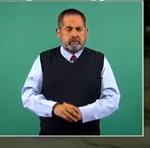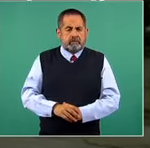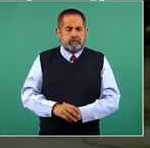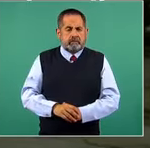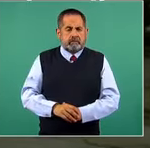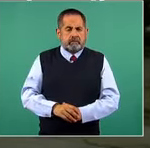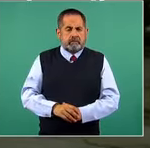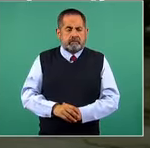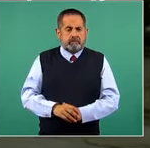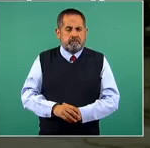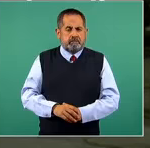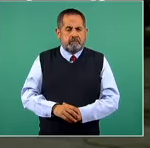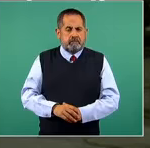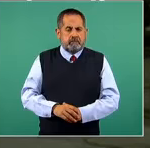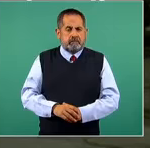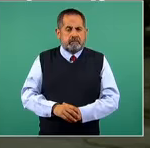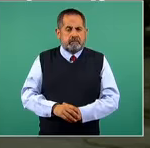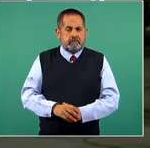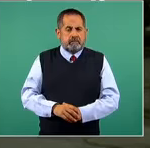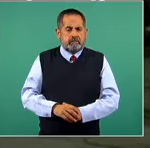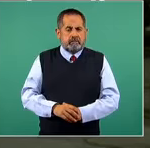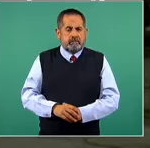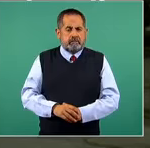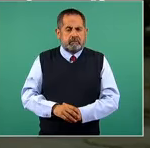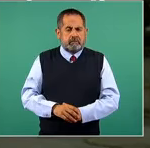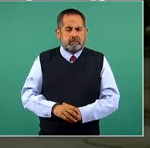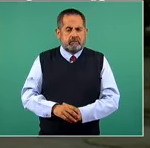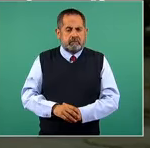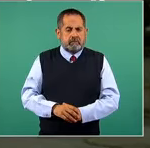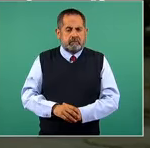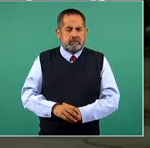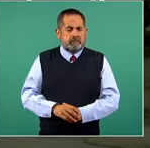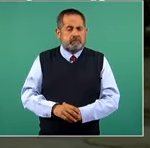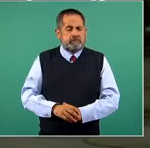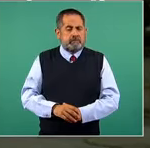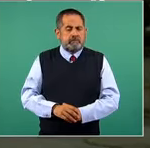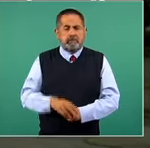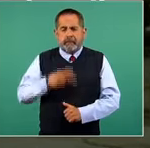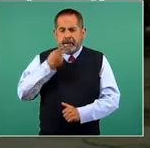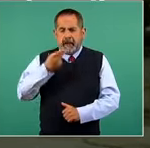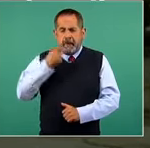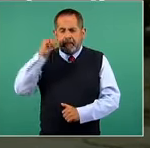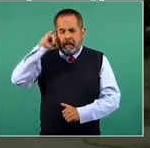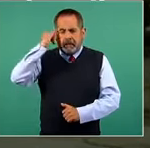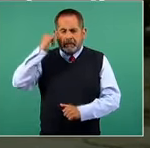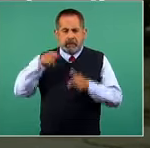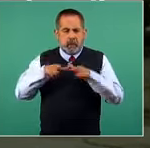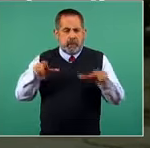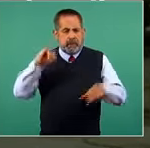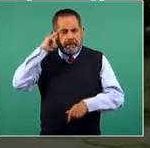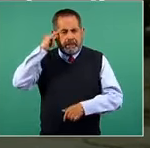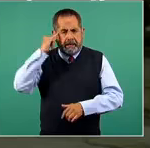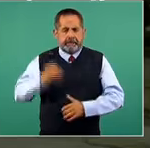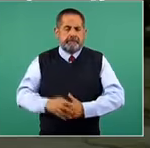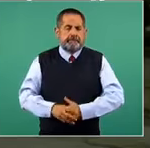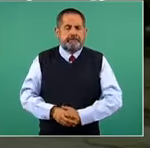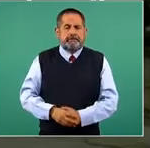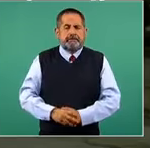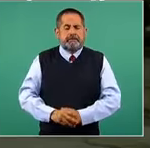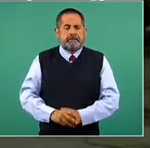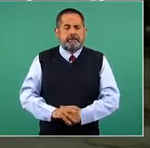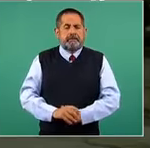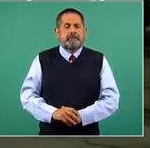Daniela Pastrana pie de página, la tomaría, te acuta ni chino ya insabi. Te cacho la niña